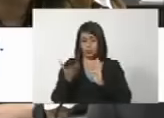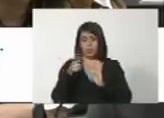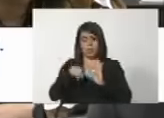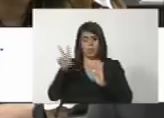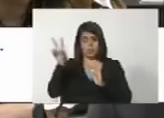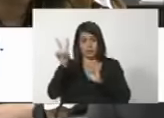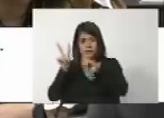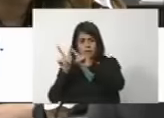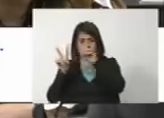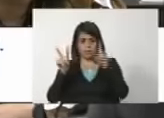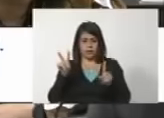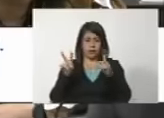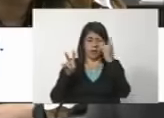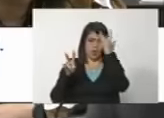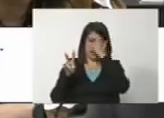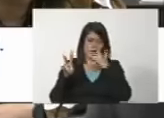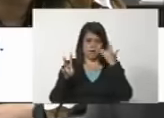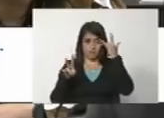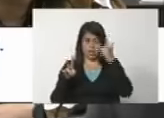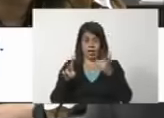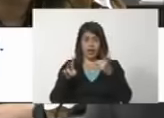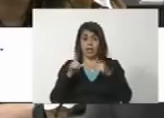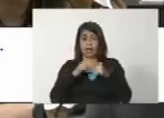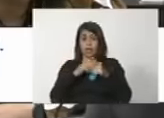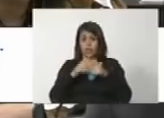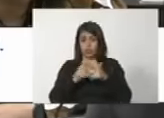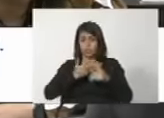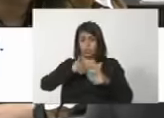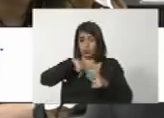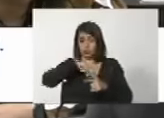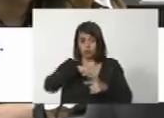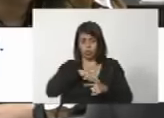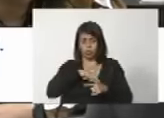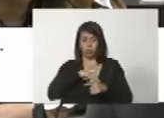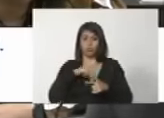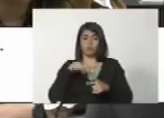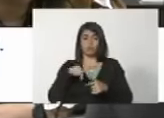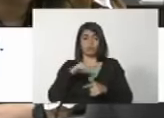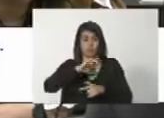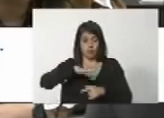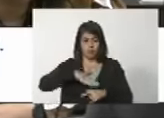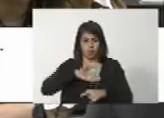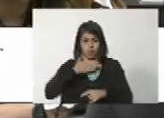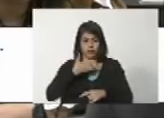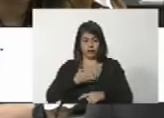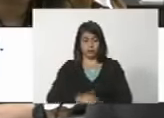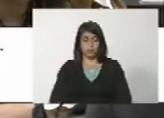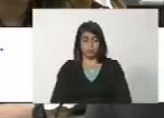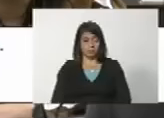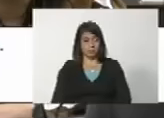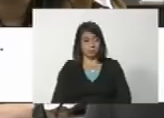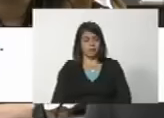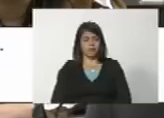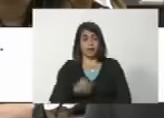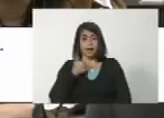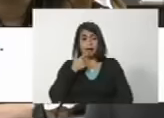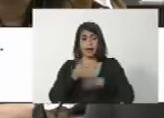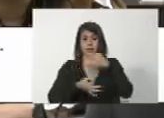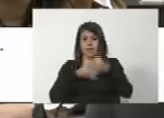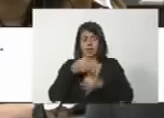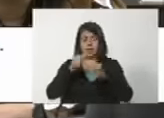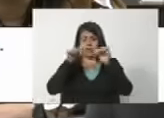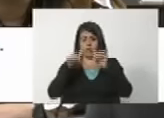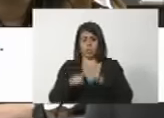entre Venezuela y la Madre África. Por eso, para nosotros y nosotras poder hablar hoy